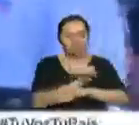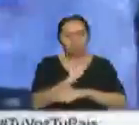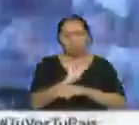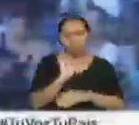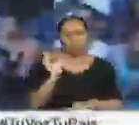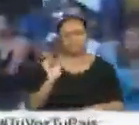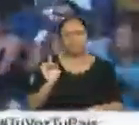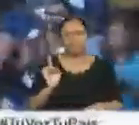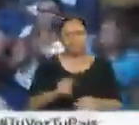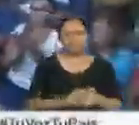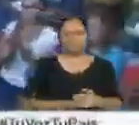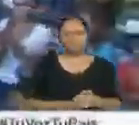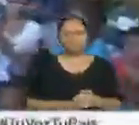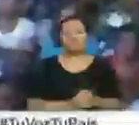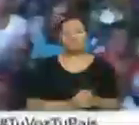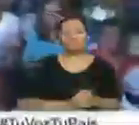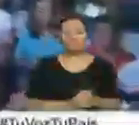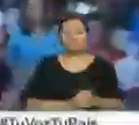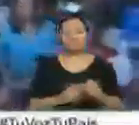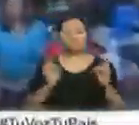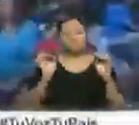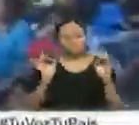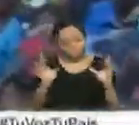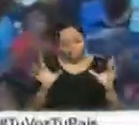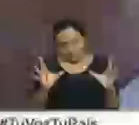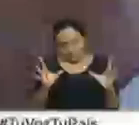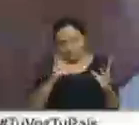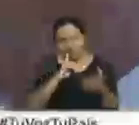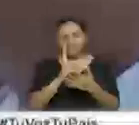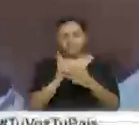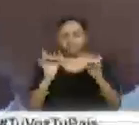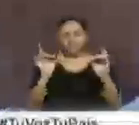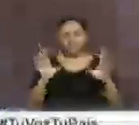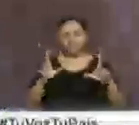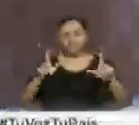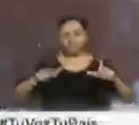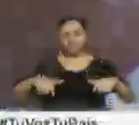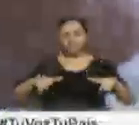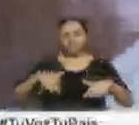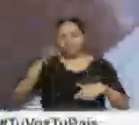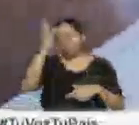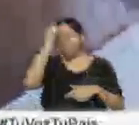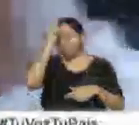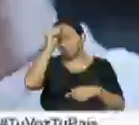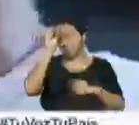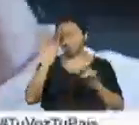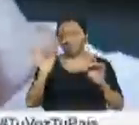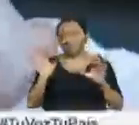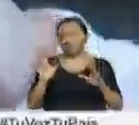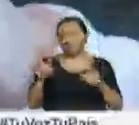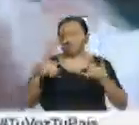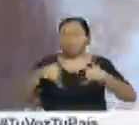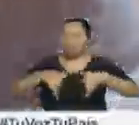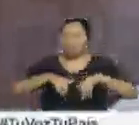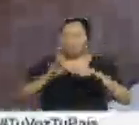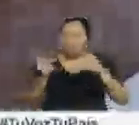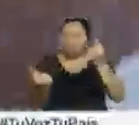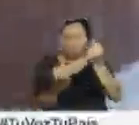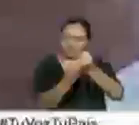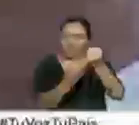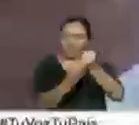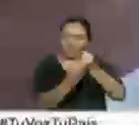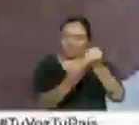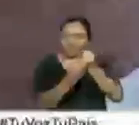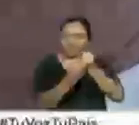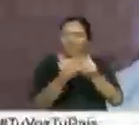patria. Mucha suerte a Lenín y a Jorge. Sigan acompañándolos.